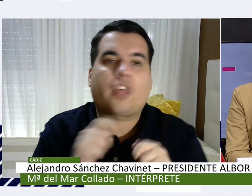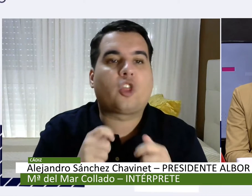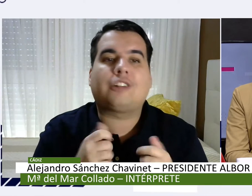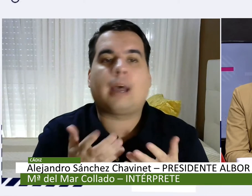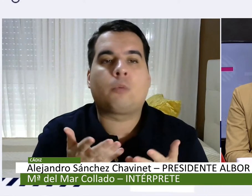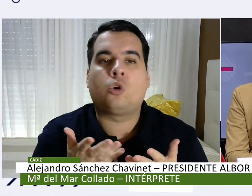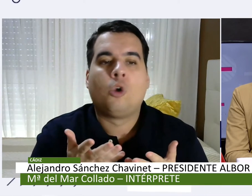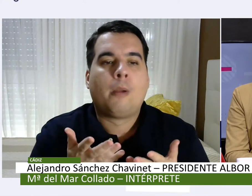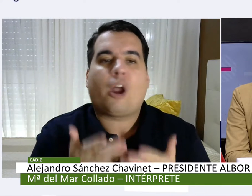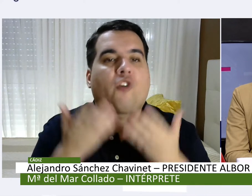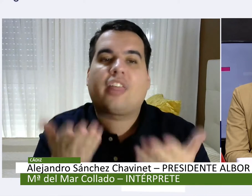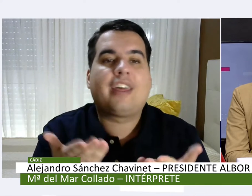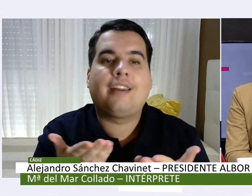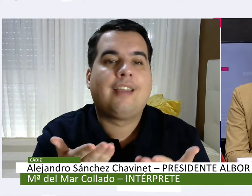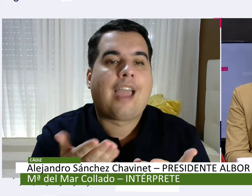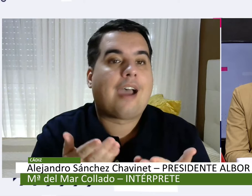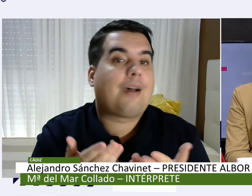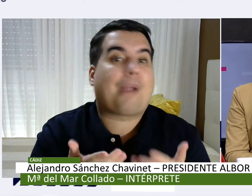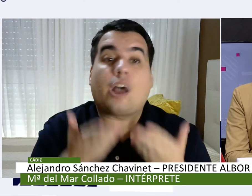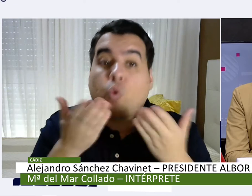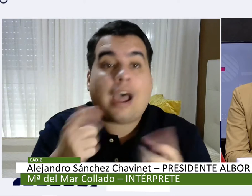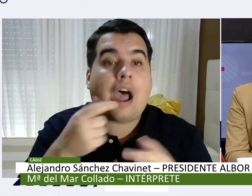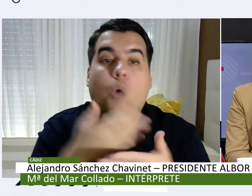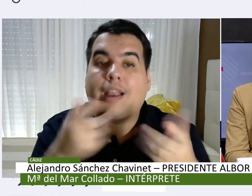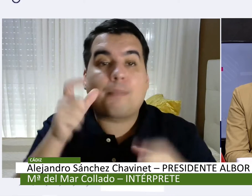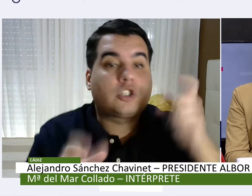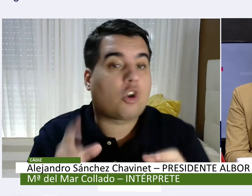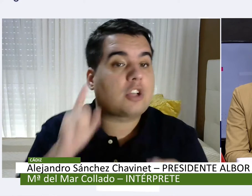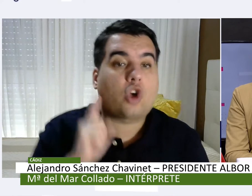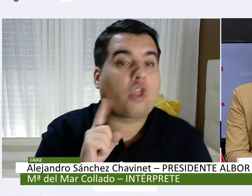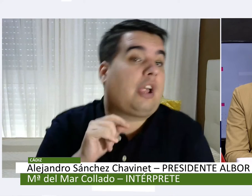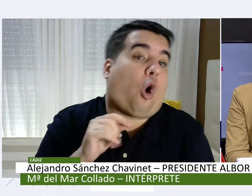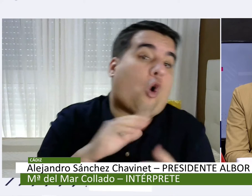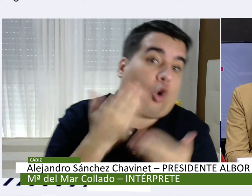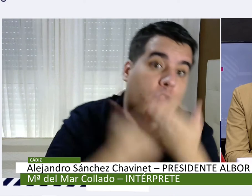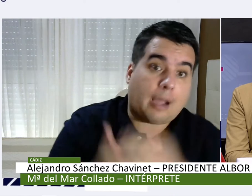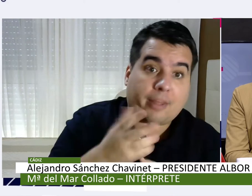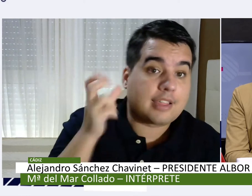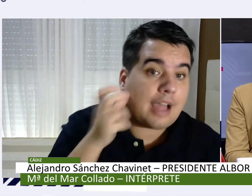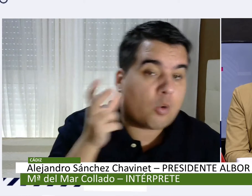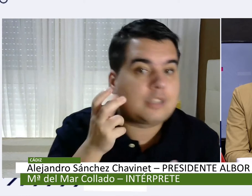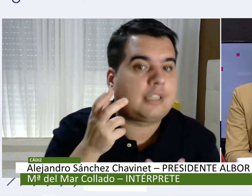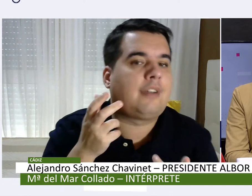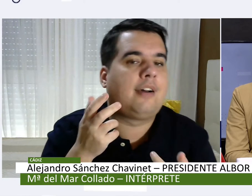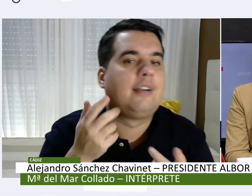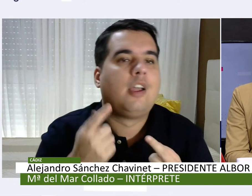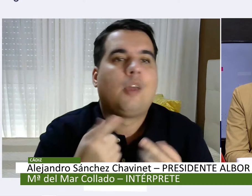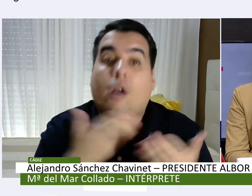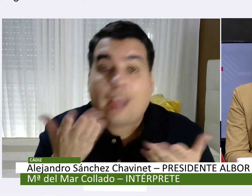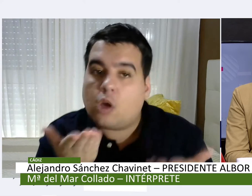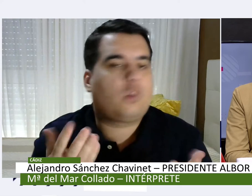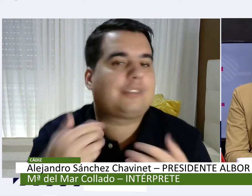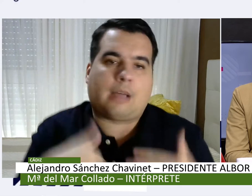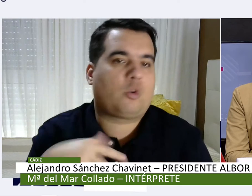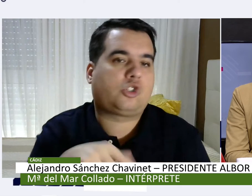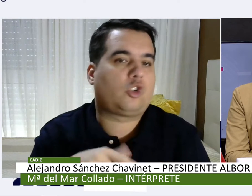nuestra situación estamos para ofrecer, para ayudar a cualquier persona sola, o con discapacidad auditiva,